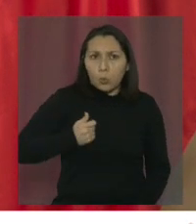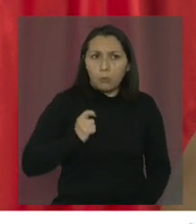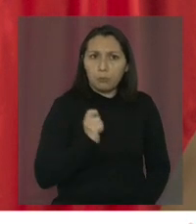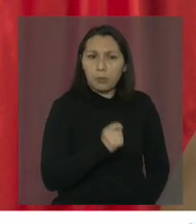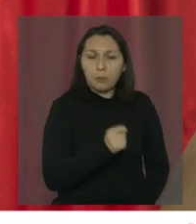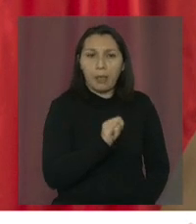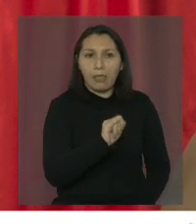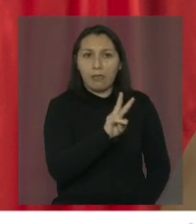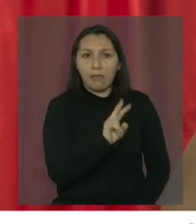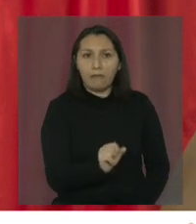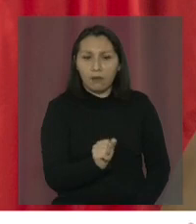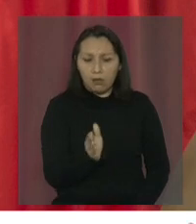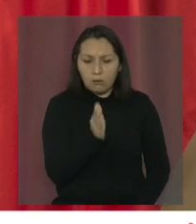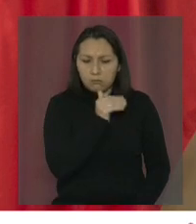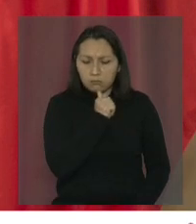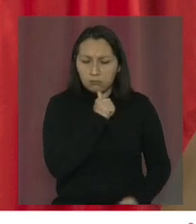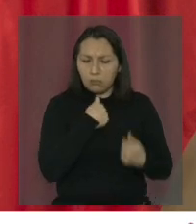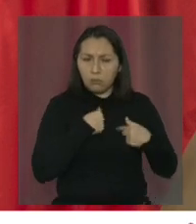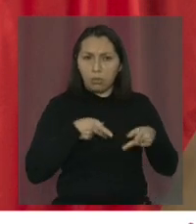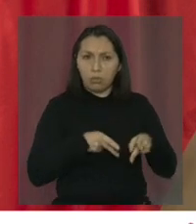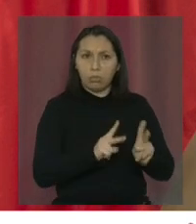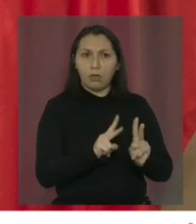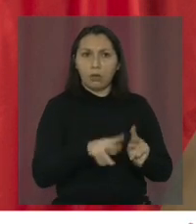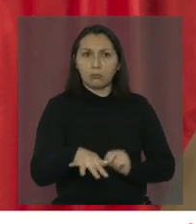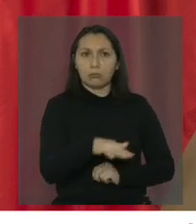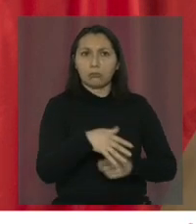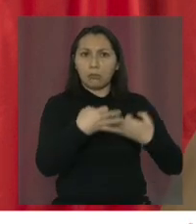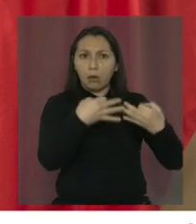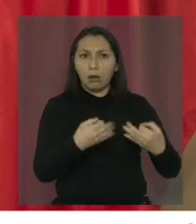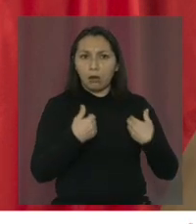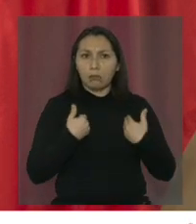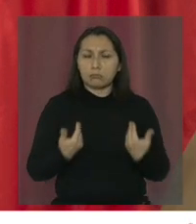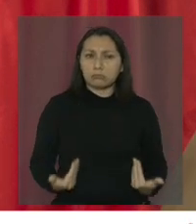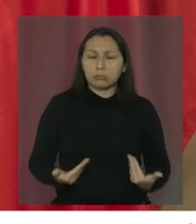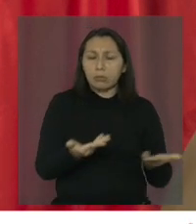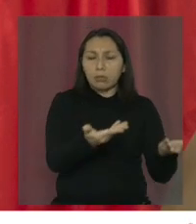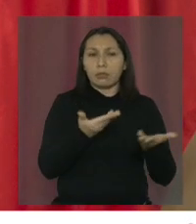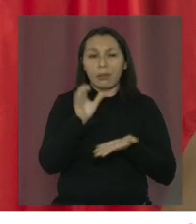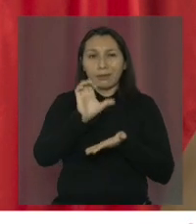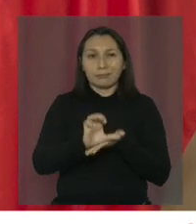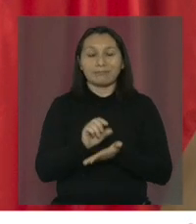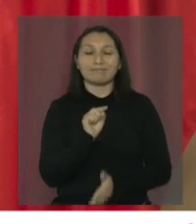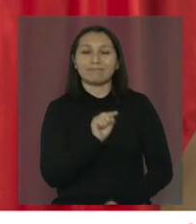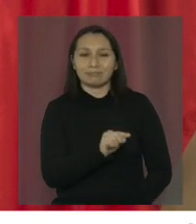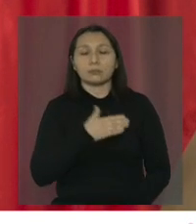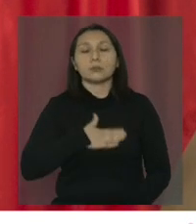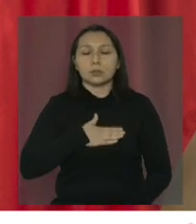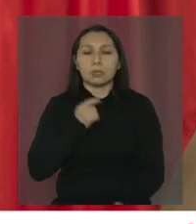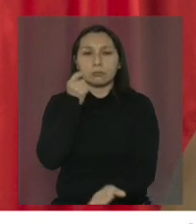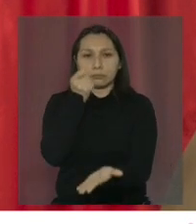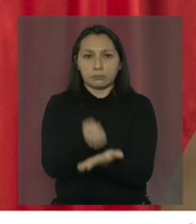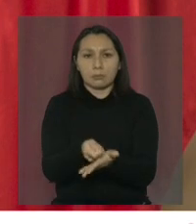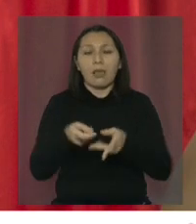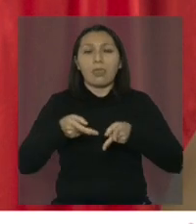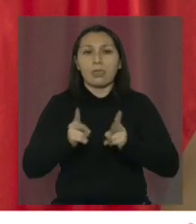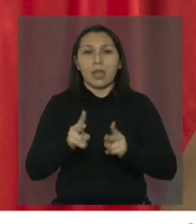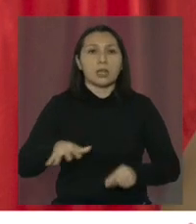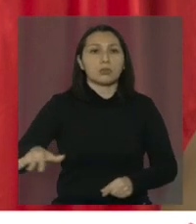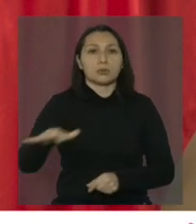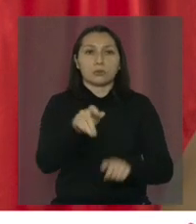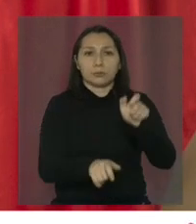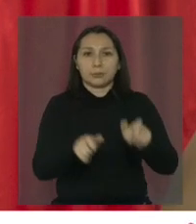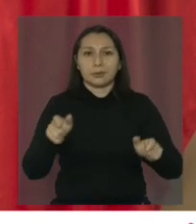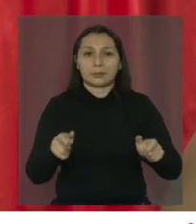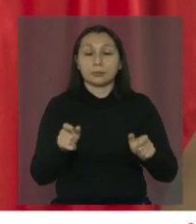del iva no ven derechos sociales garantizados por parte del estado bueno queremos financiar derechos sociales